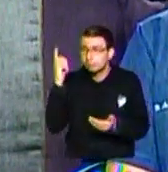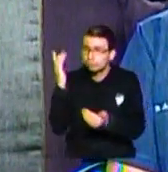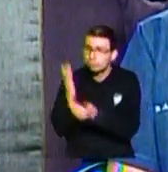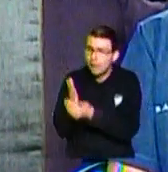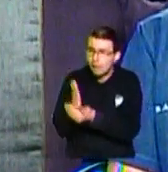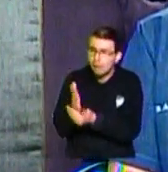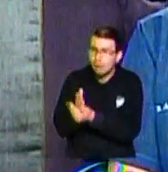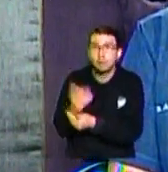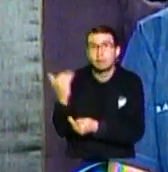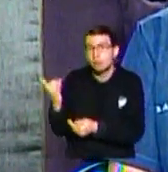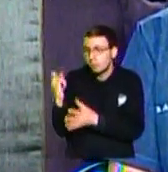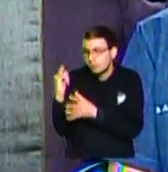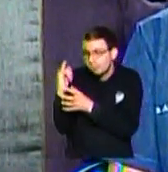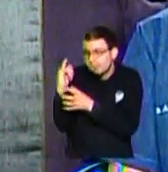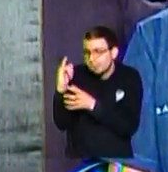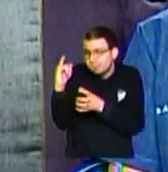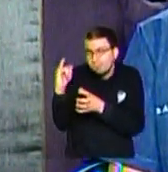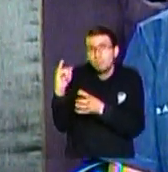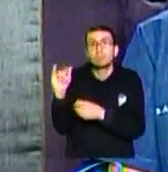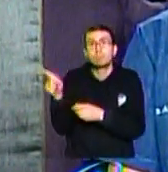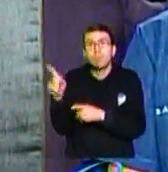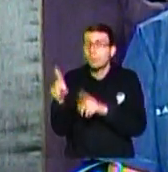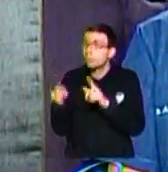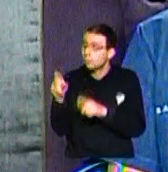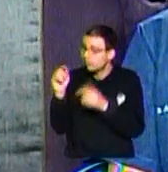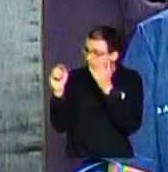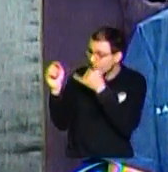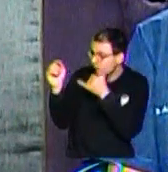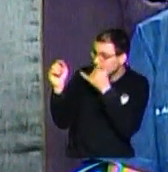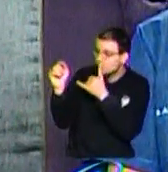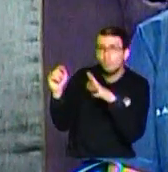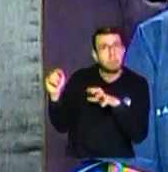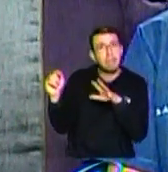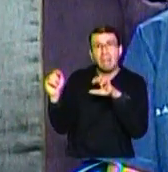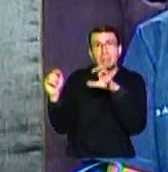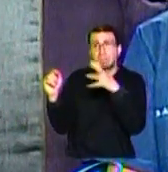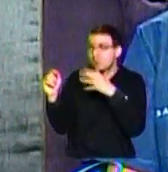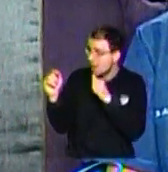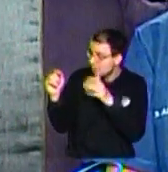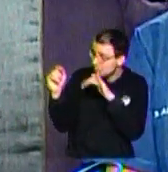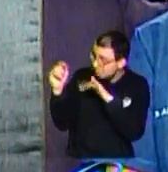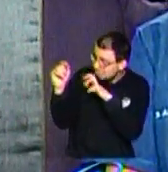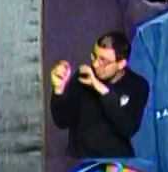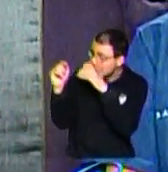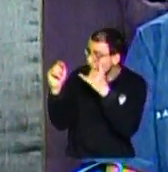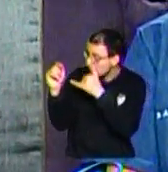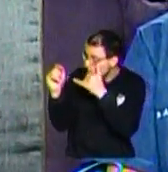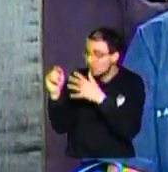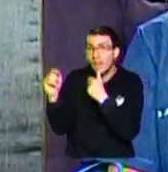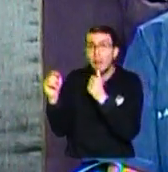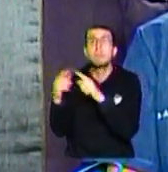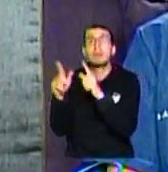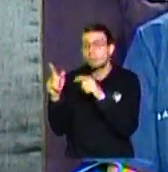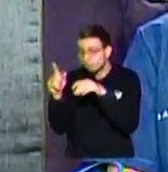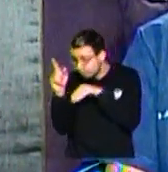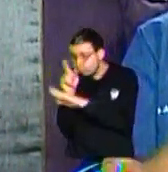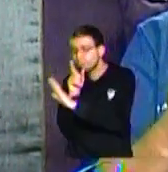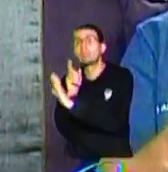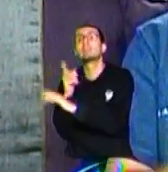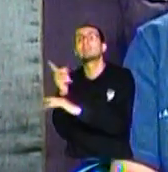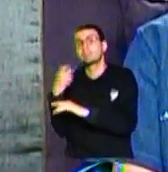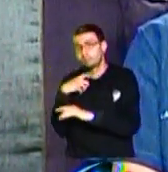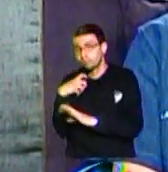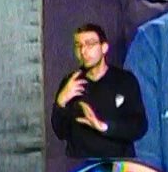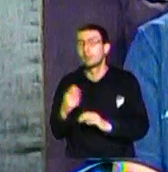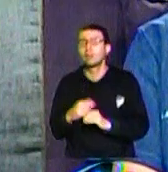que salían y no salía ninguna célula cancerosa, y la señora con un cáncer invasor muy importante. Entonces la conclusión es, hay